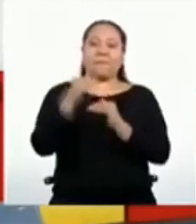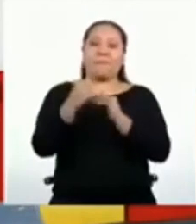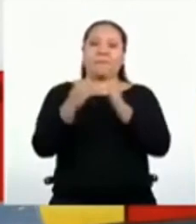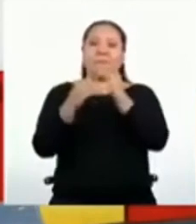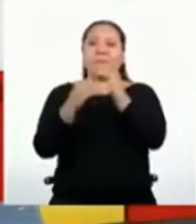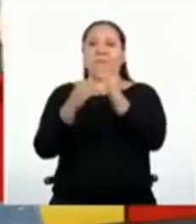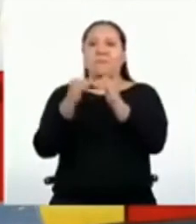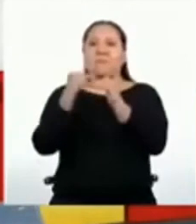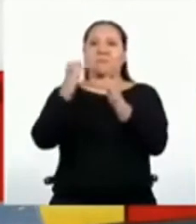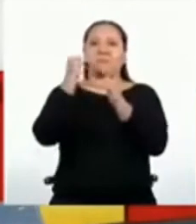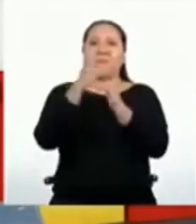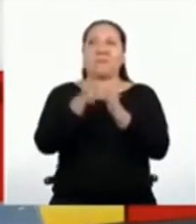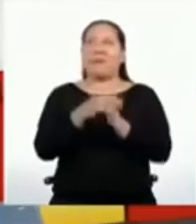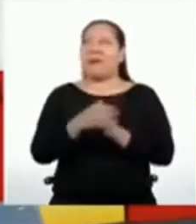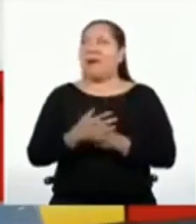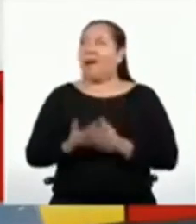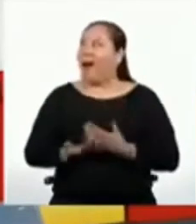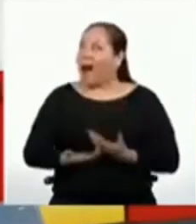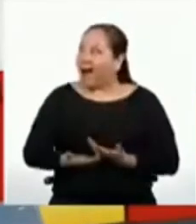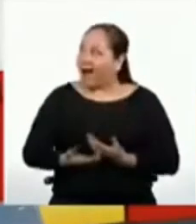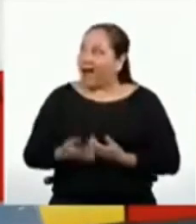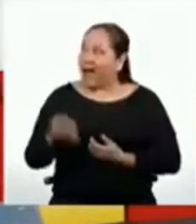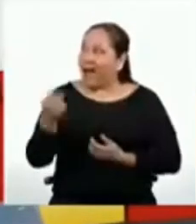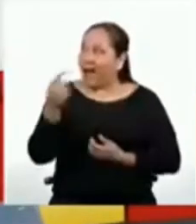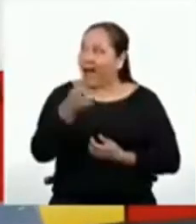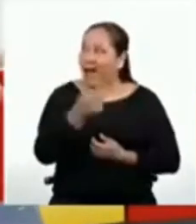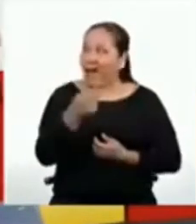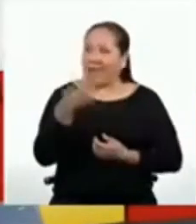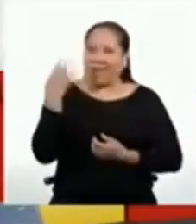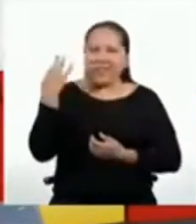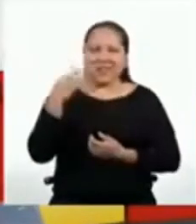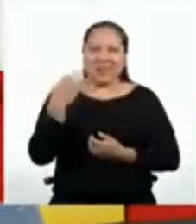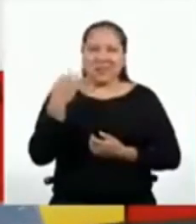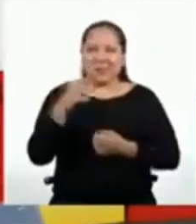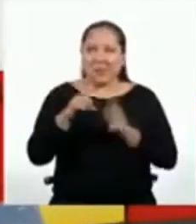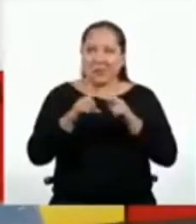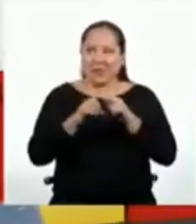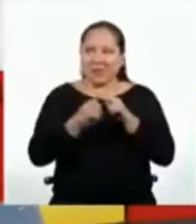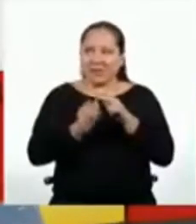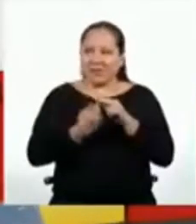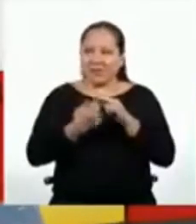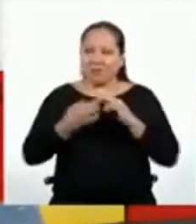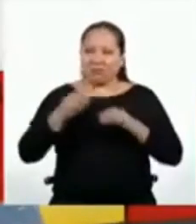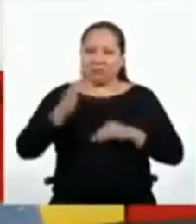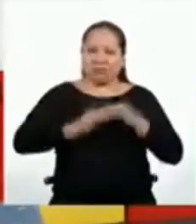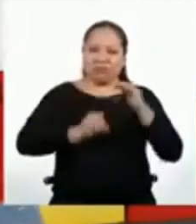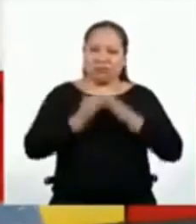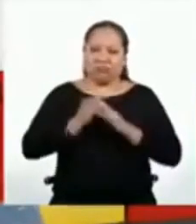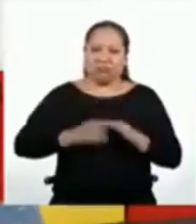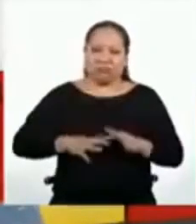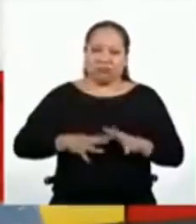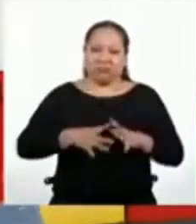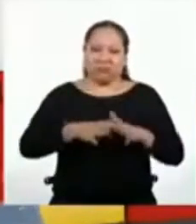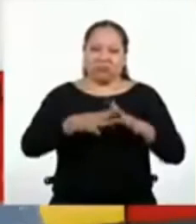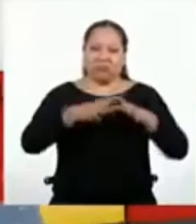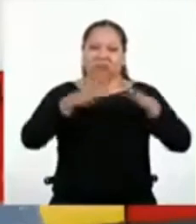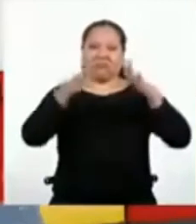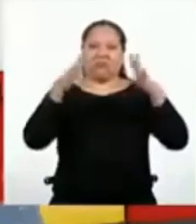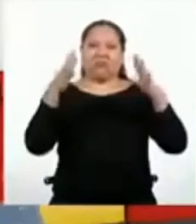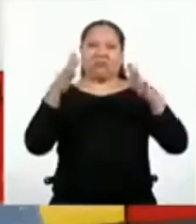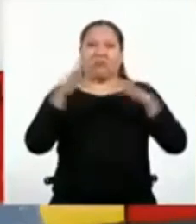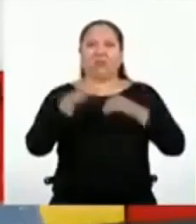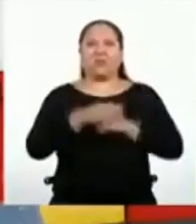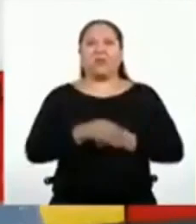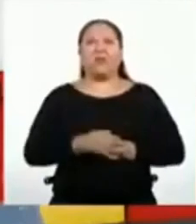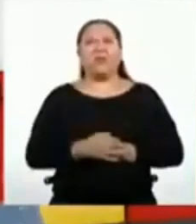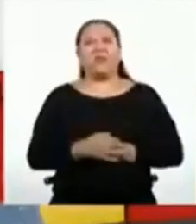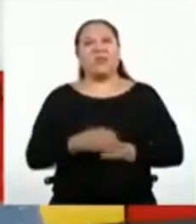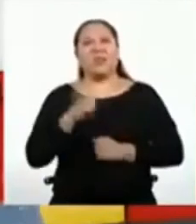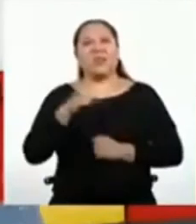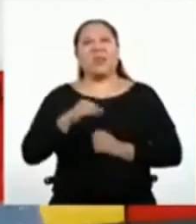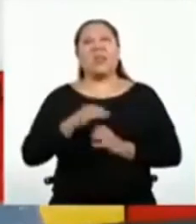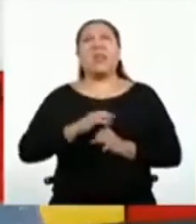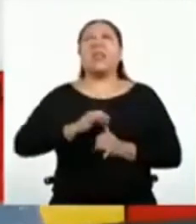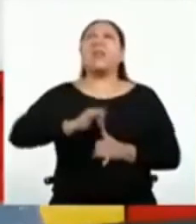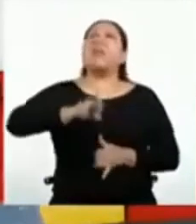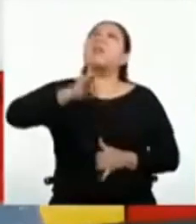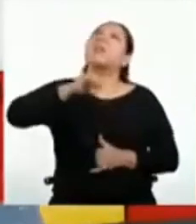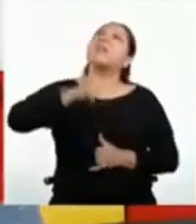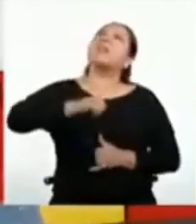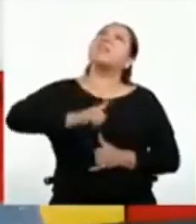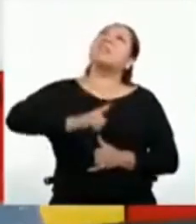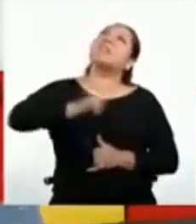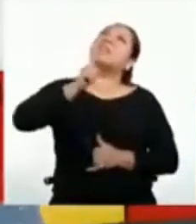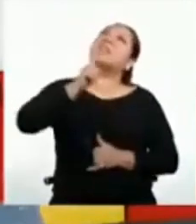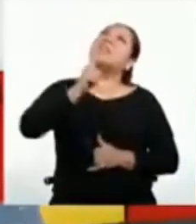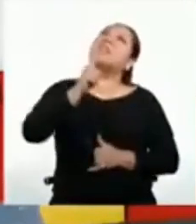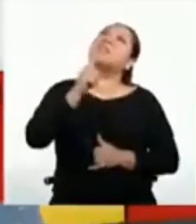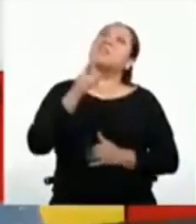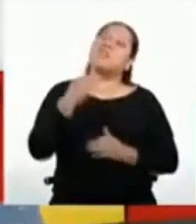Ese Brian Berg desde sus inicios hacía cosas enormes, ¿no? Me pregunto, de aquí hasta el techo, ¿cuántos pisos